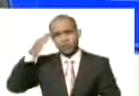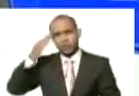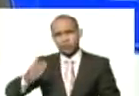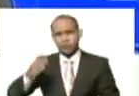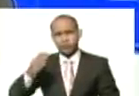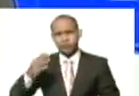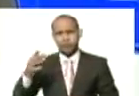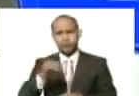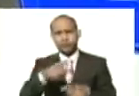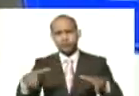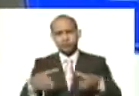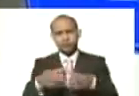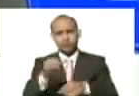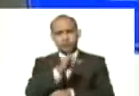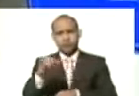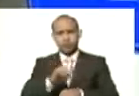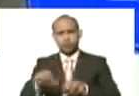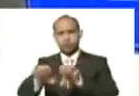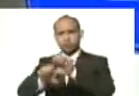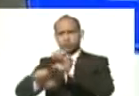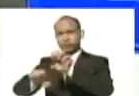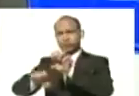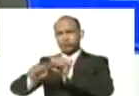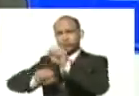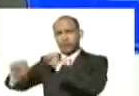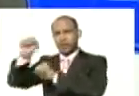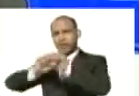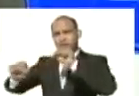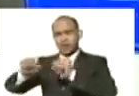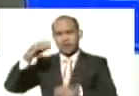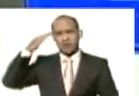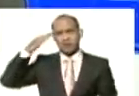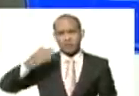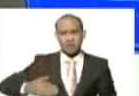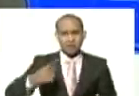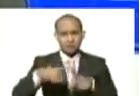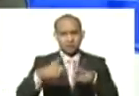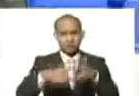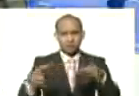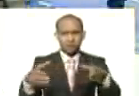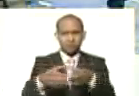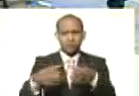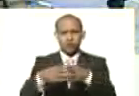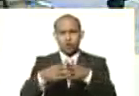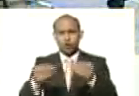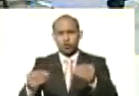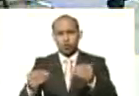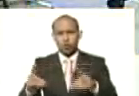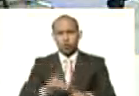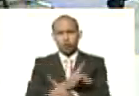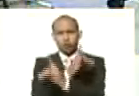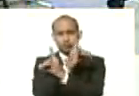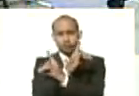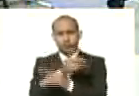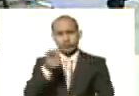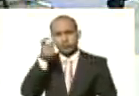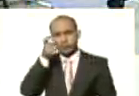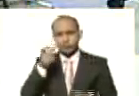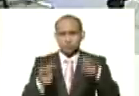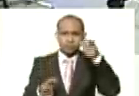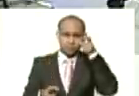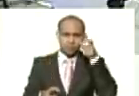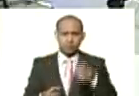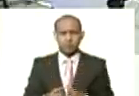de defensa integral, los comandantes de las unidades militares, todo el mundo conectado, alerta,